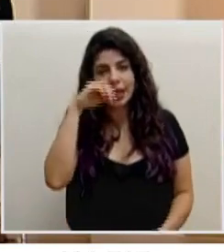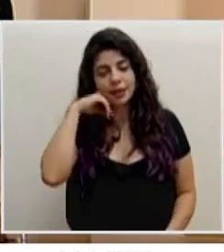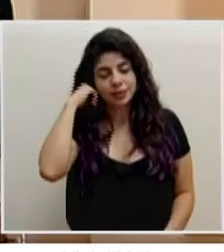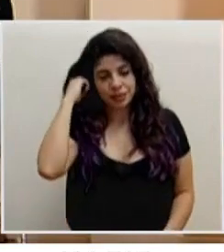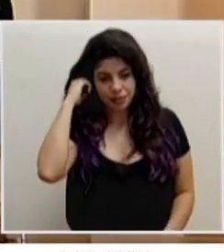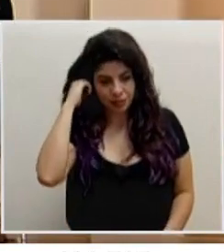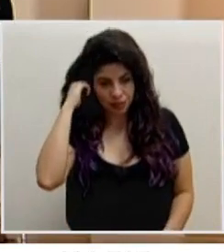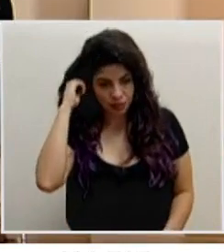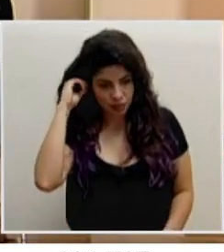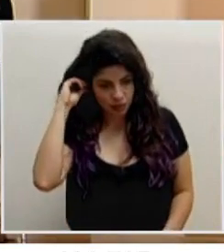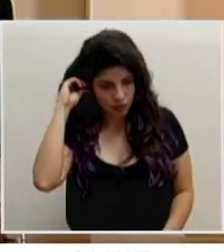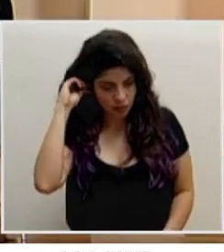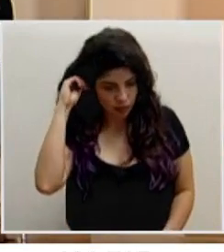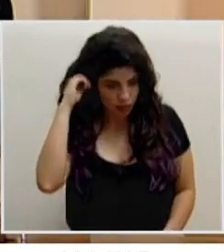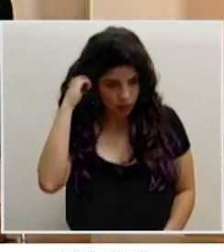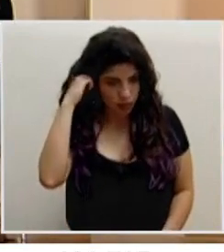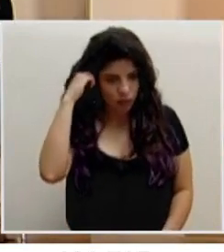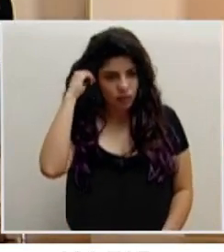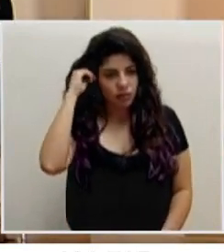Salas.